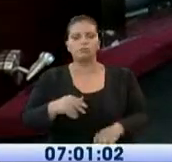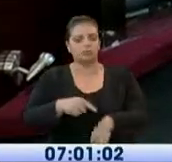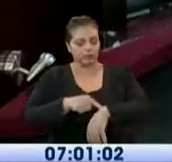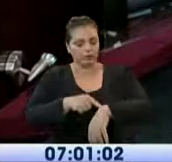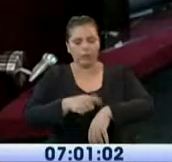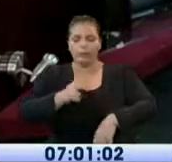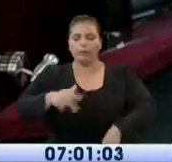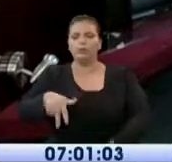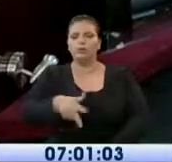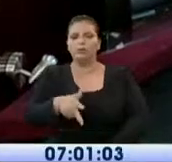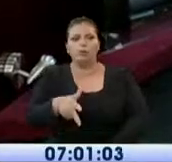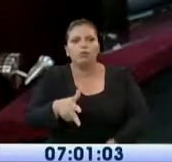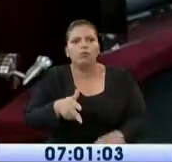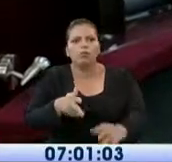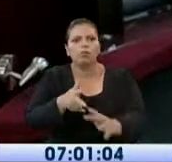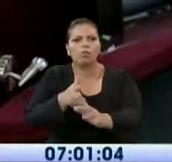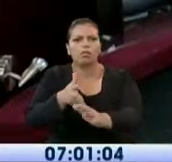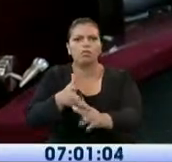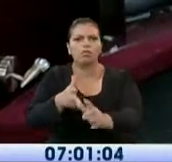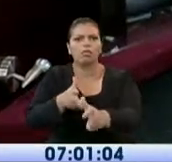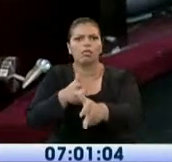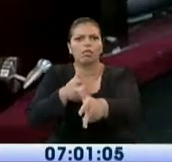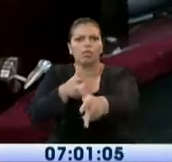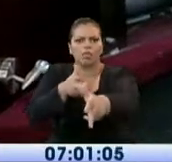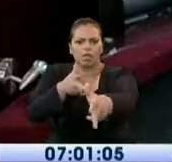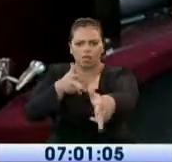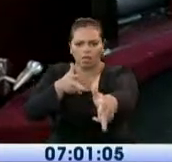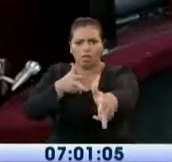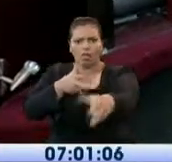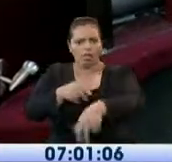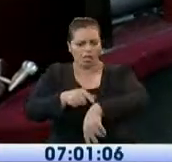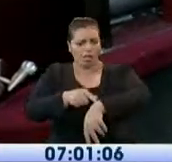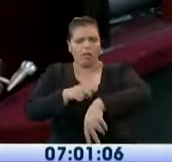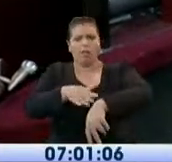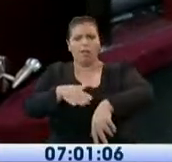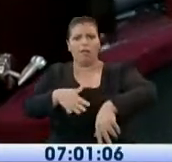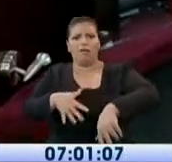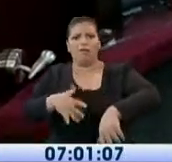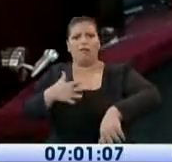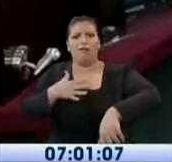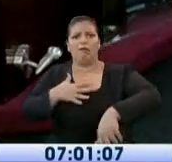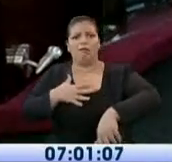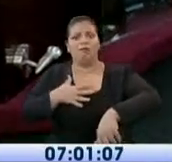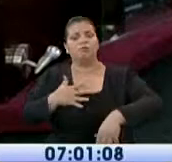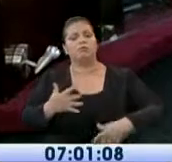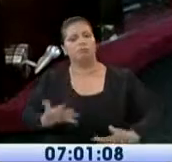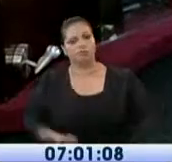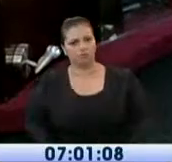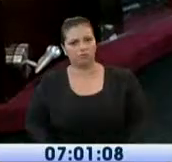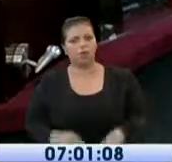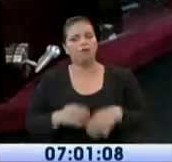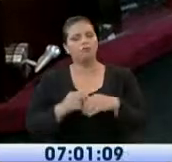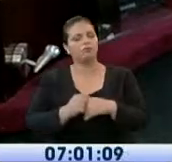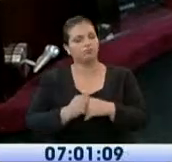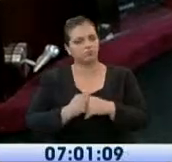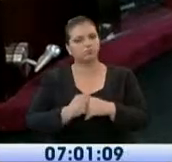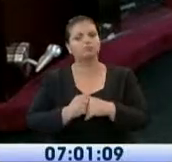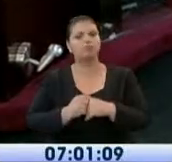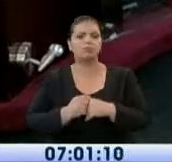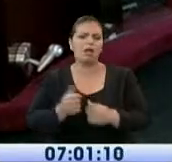por experiencia. Yo siempre salgo con mucha antelación, pero ayer la verdad es que salí considerando que estaba todo